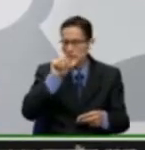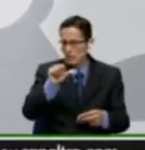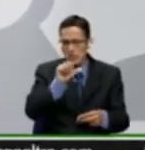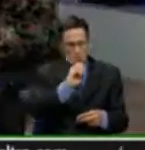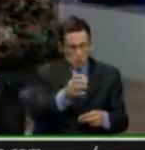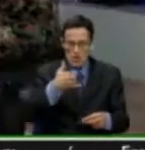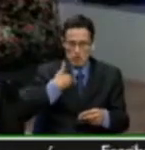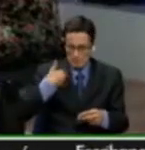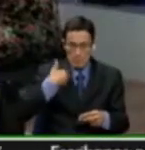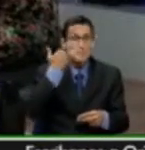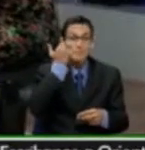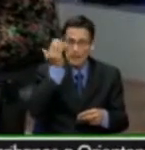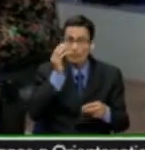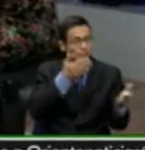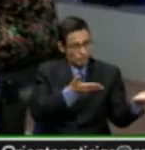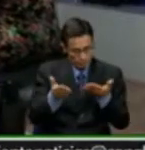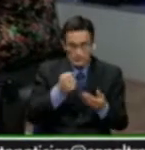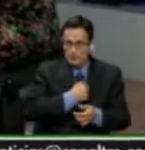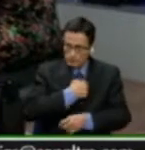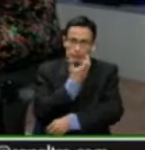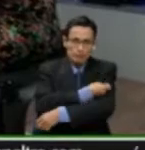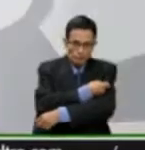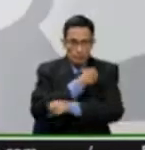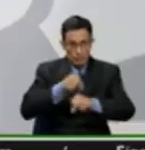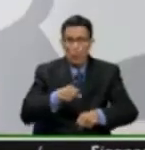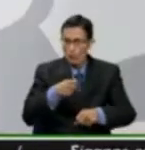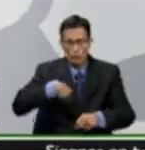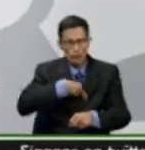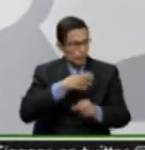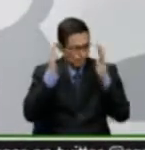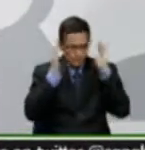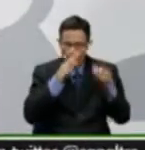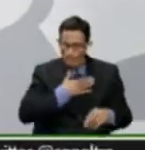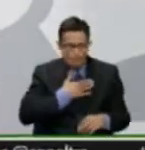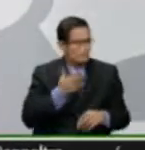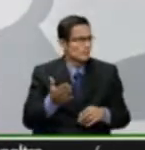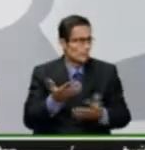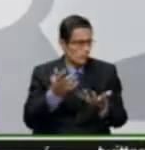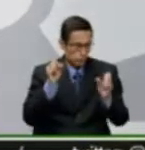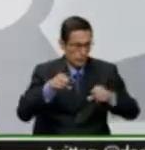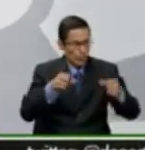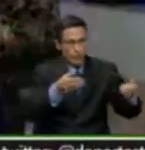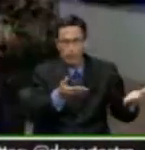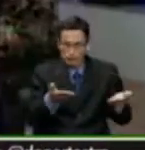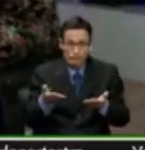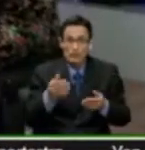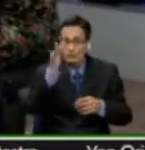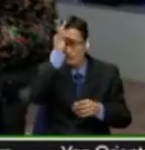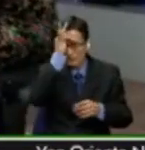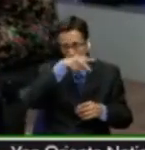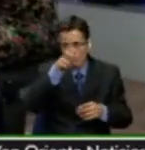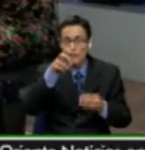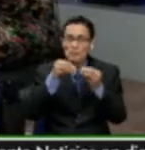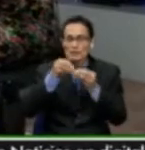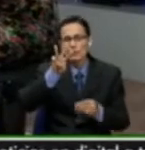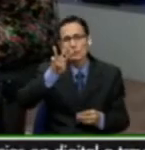adultos, que también pasen a los centros de salud que estamos nosotros prestos a vacunar, Hospital Local del Norte y WIMS. Además que la prevención de las vacunas